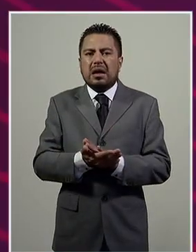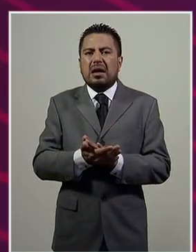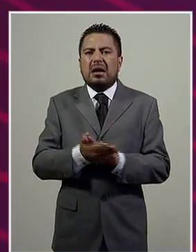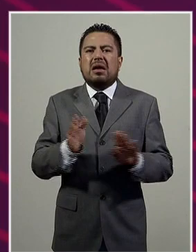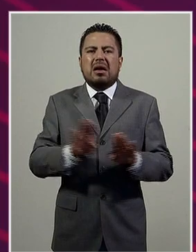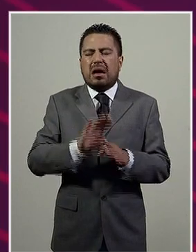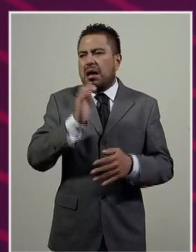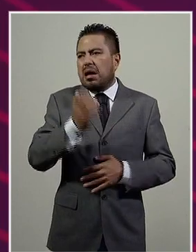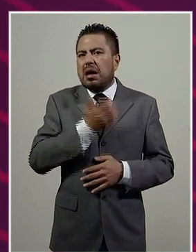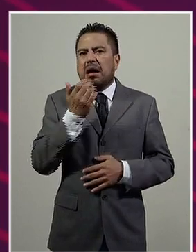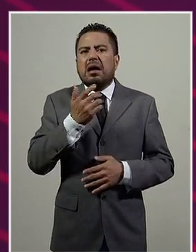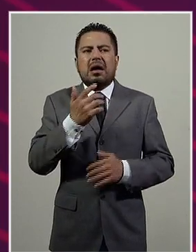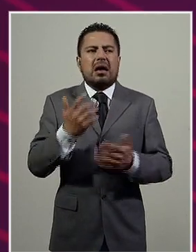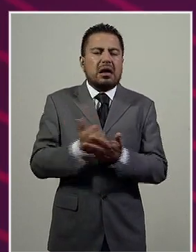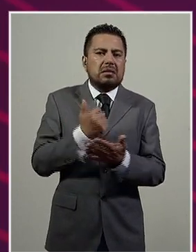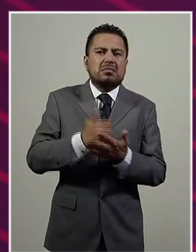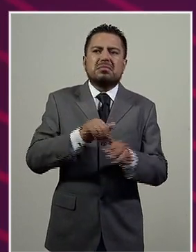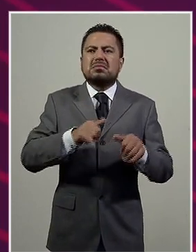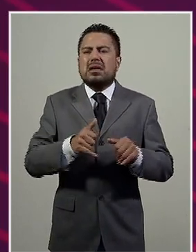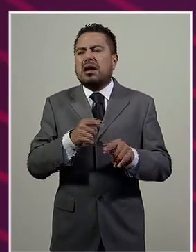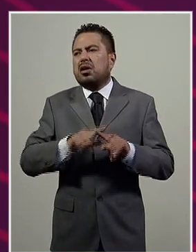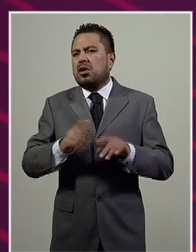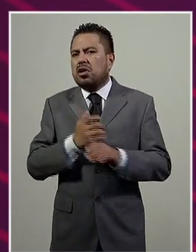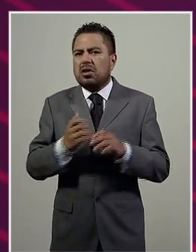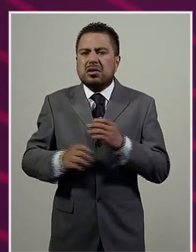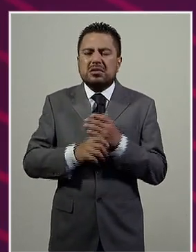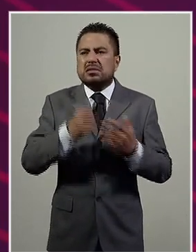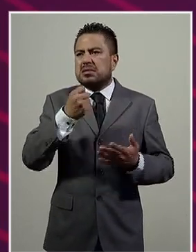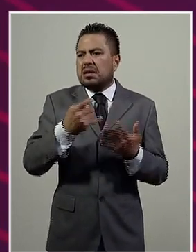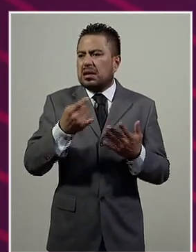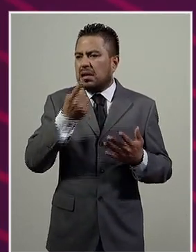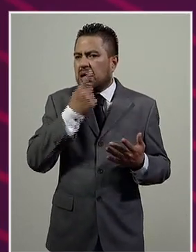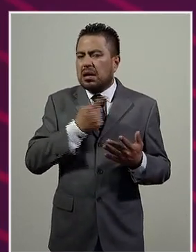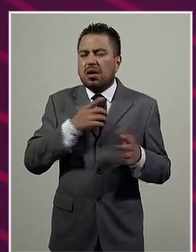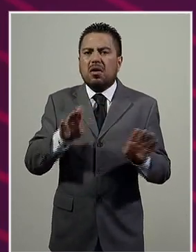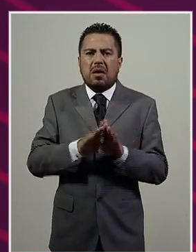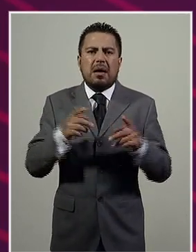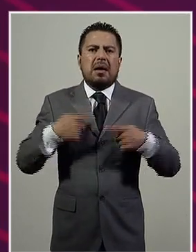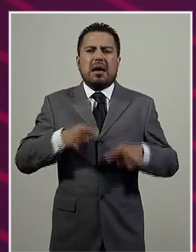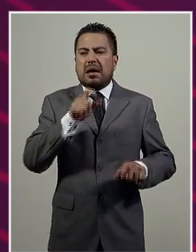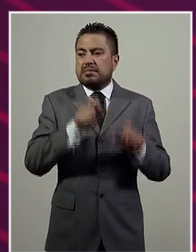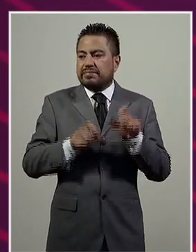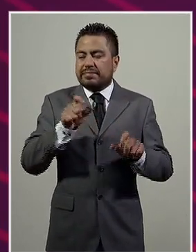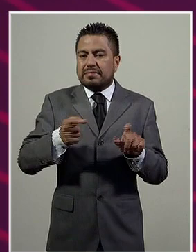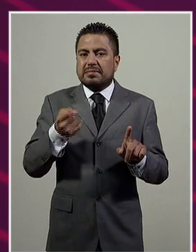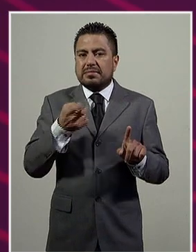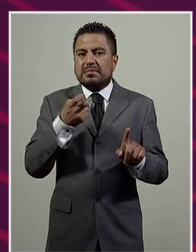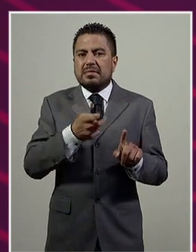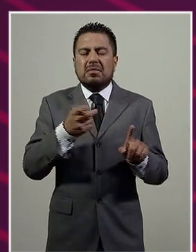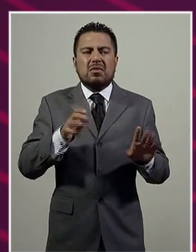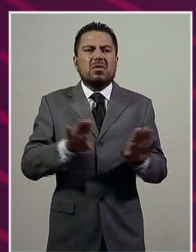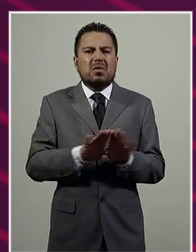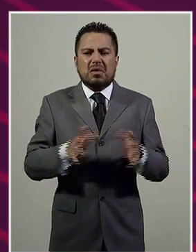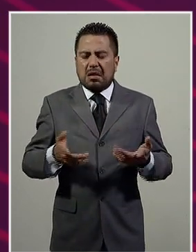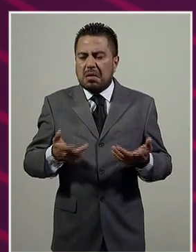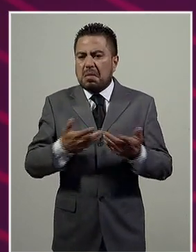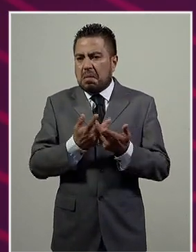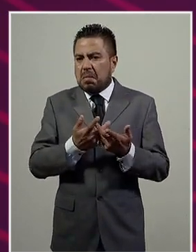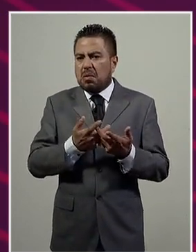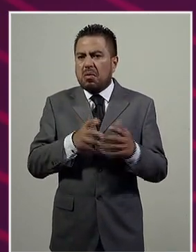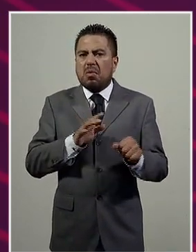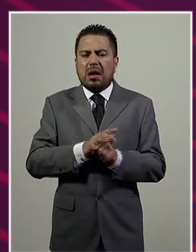hobbies, se ha ganado concursos, maratones, cosas así, que te hablan de cómo es una persona, de qué tan resiliente es, qué